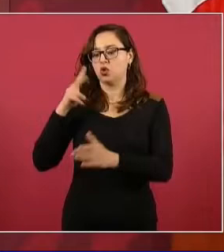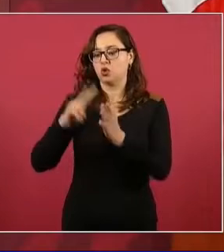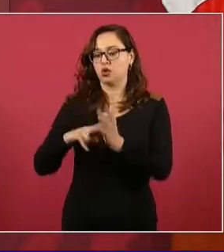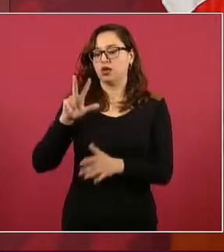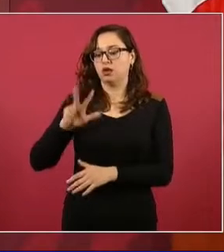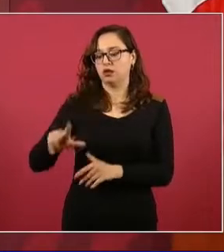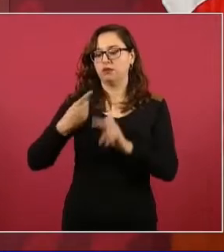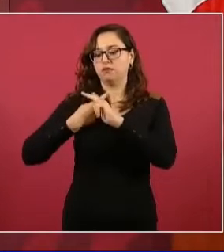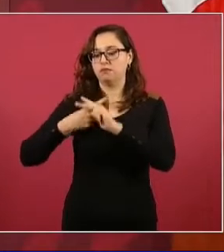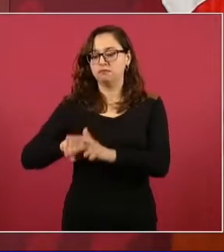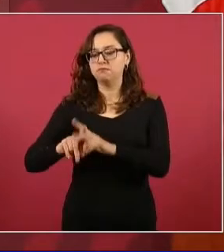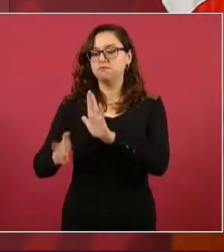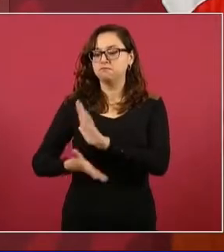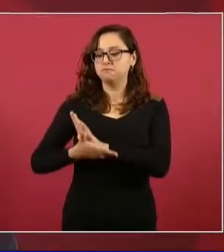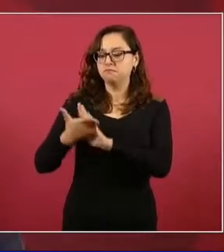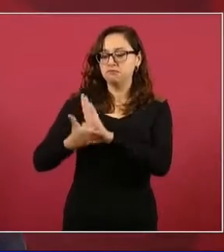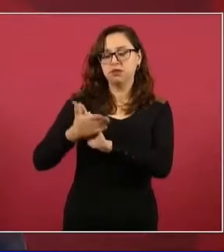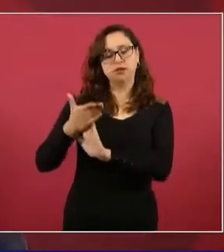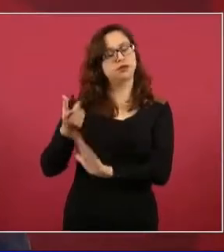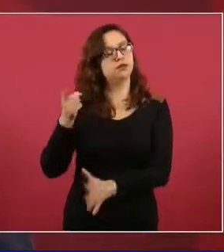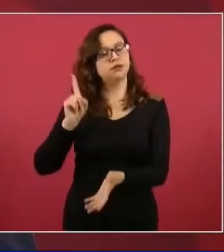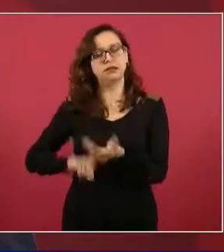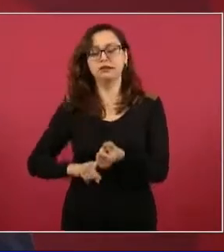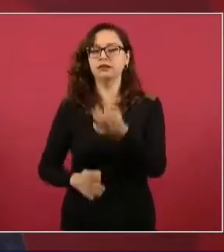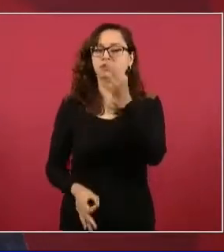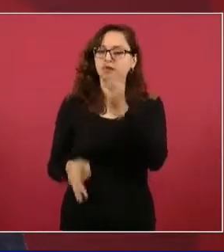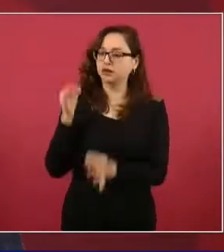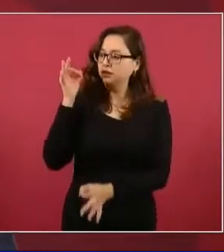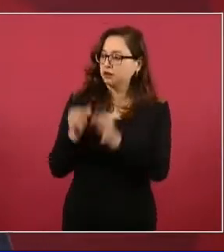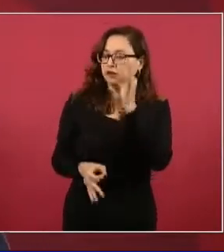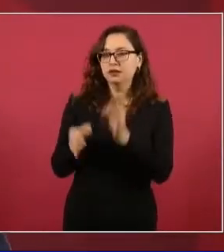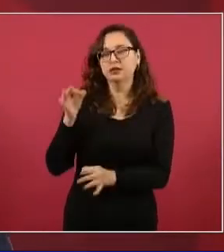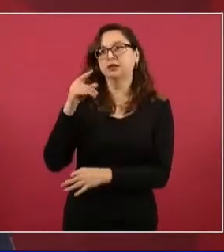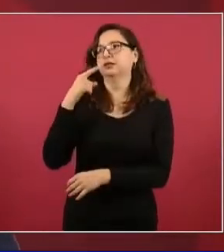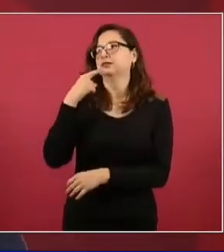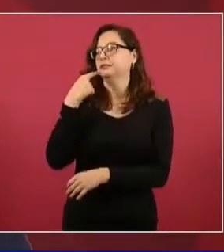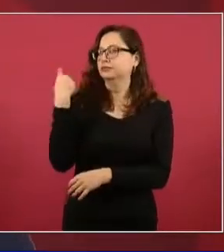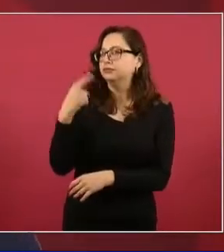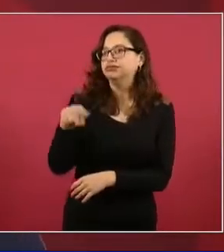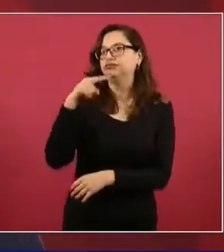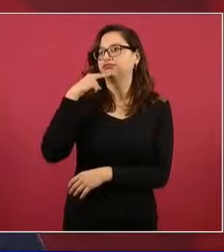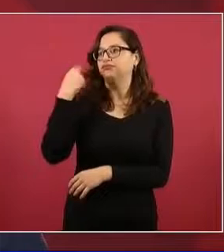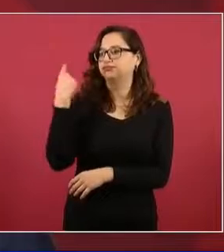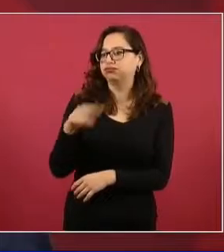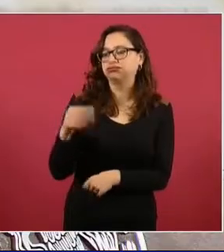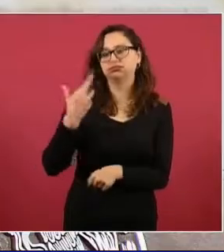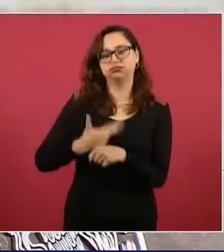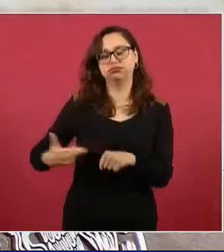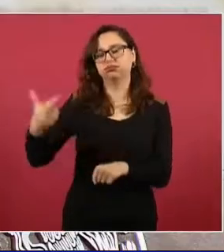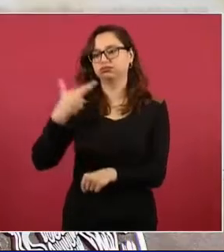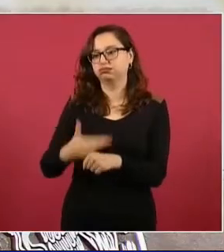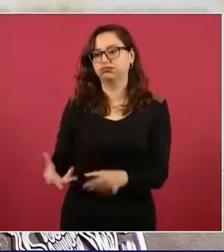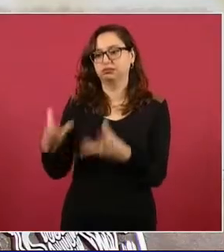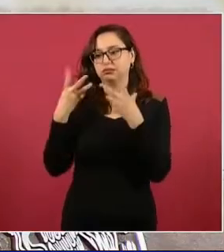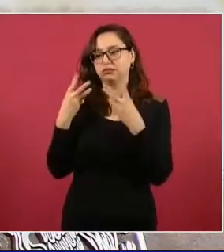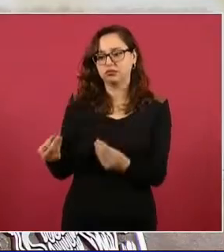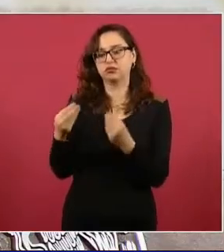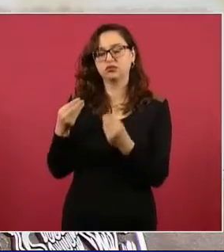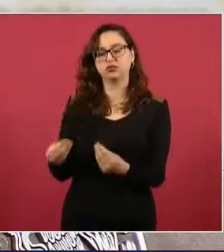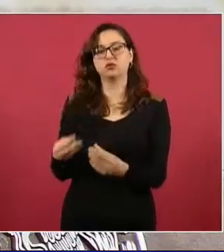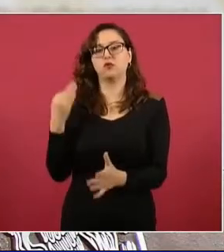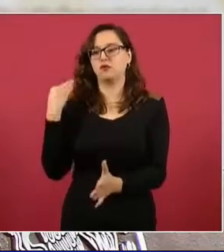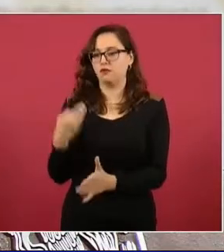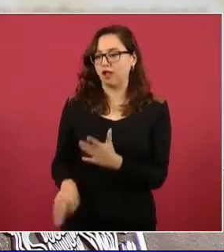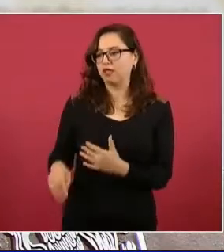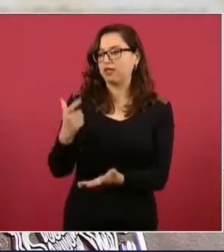construcción, una serie de litigios que muchas veces es lo que ha detenido muchas de las obras, lo detuvo, había deudos, ya ahora